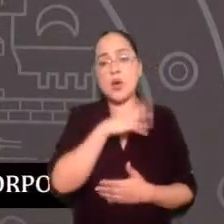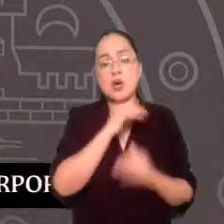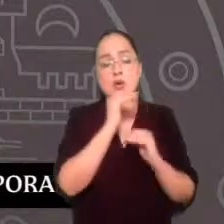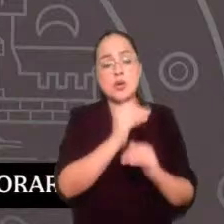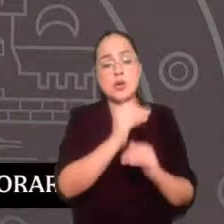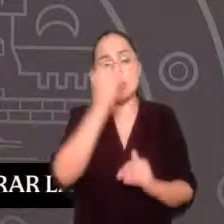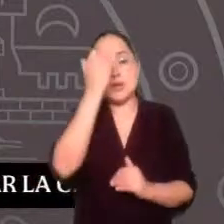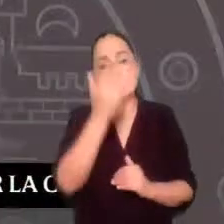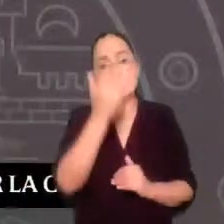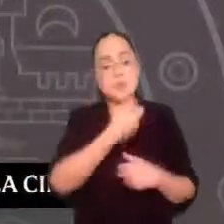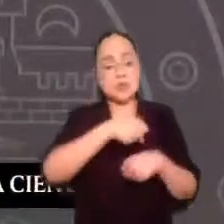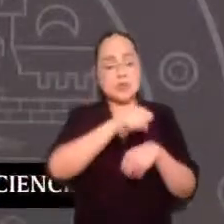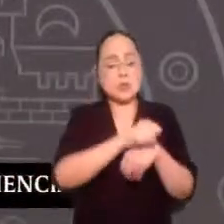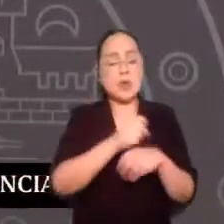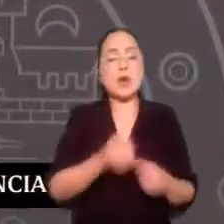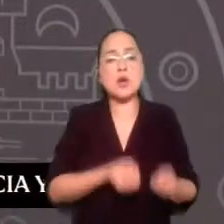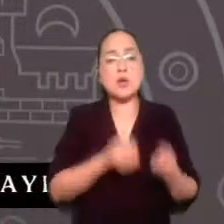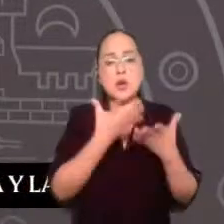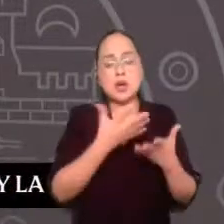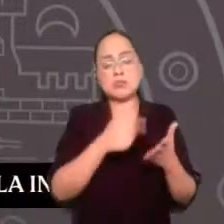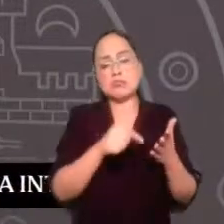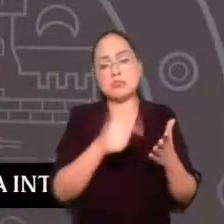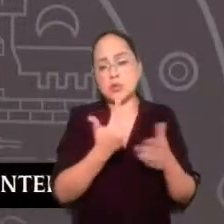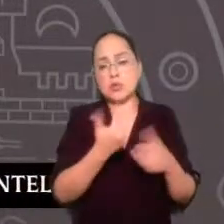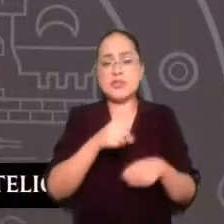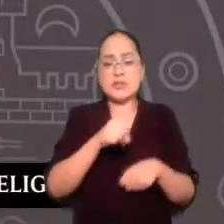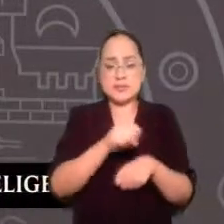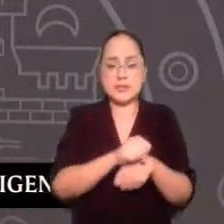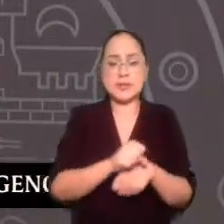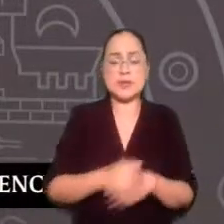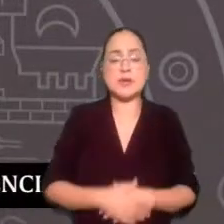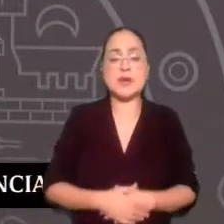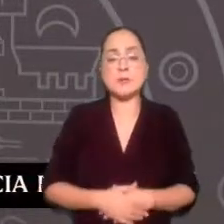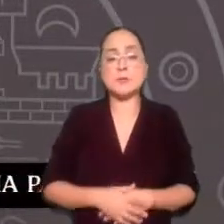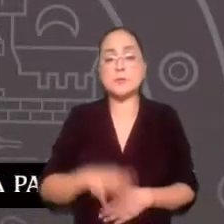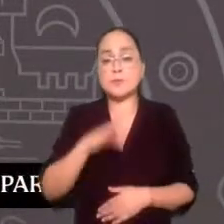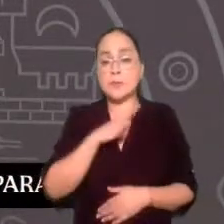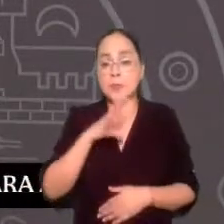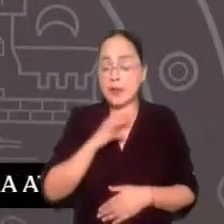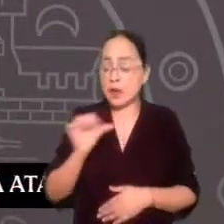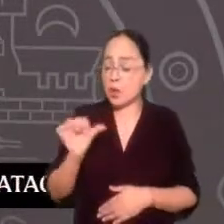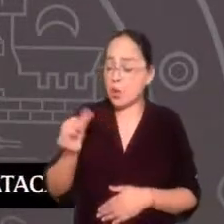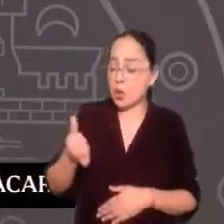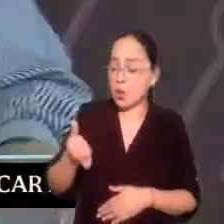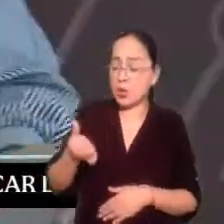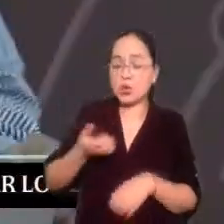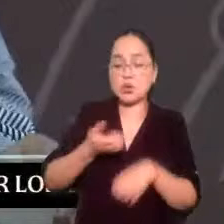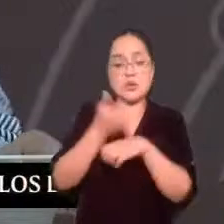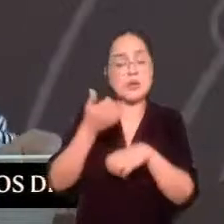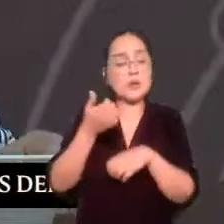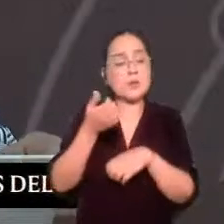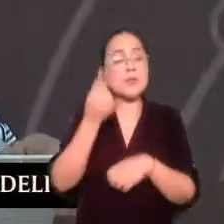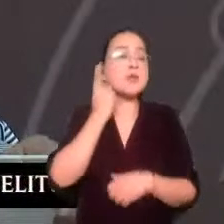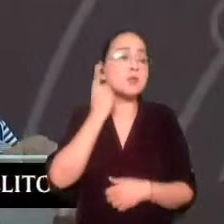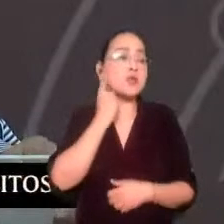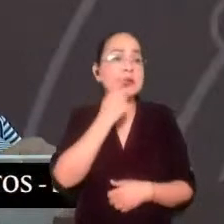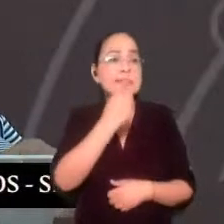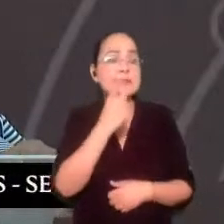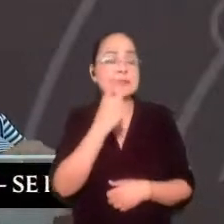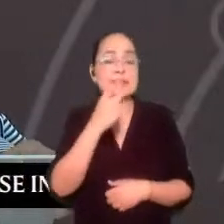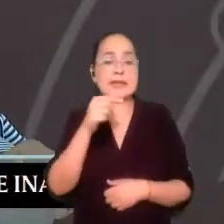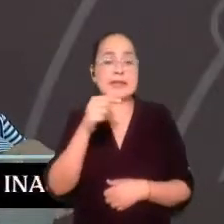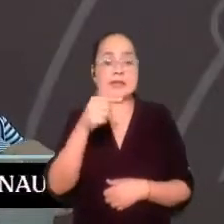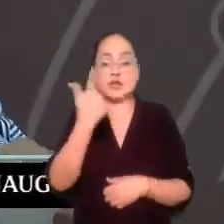hay una determinada temporalidad. Otros propusieron por debajo de esa temporalidad de la Ciudad de